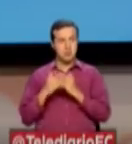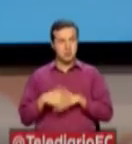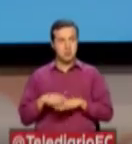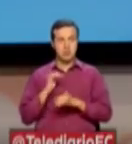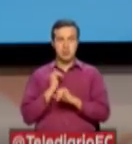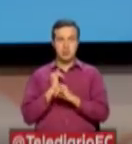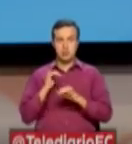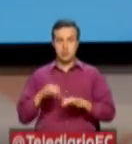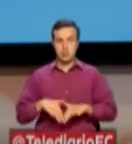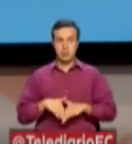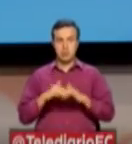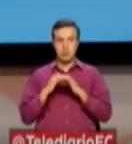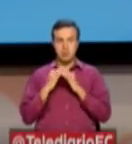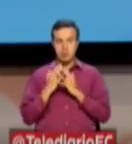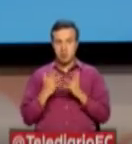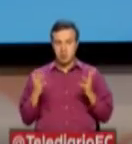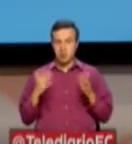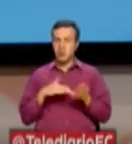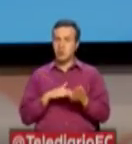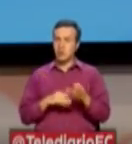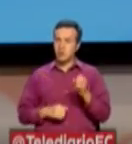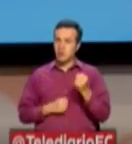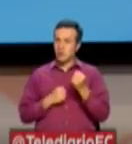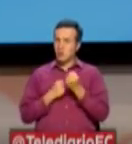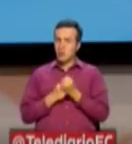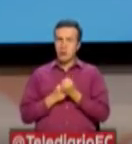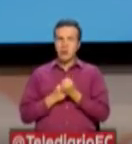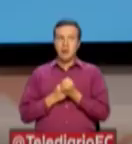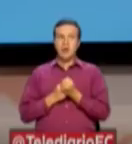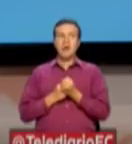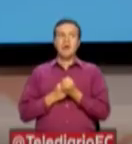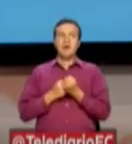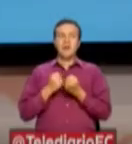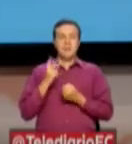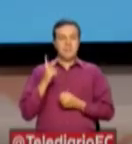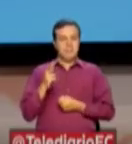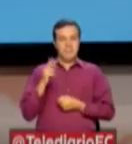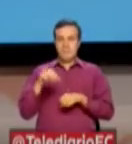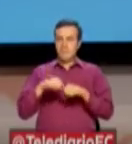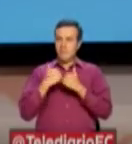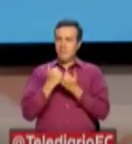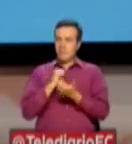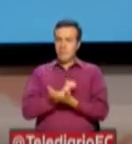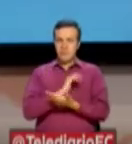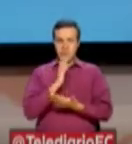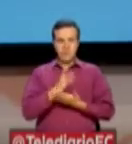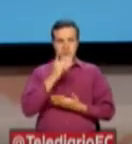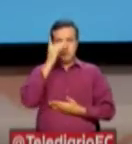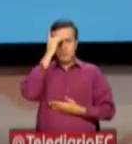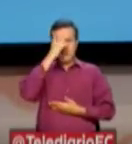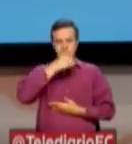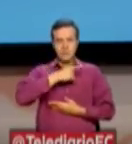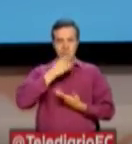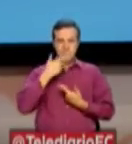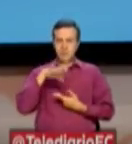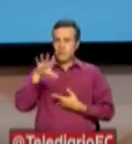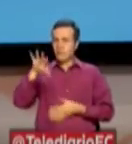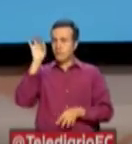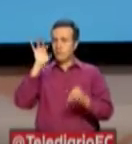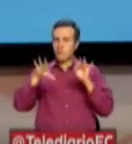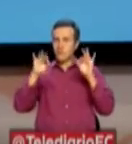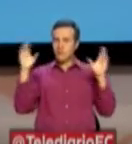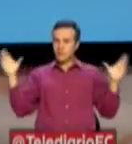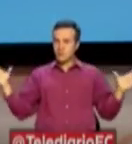la institucionalidad lo respaldamos por eso es esta misma asamblea la que designó la que los eligió